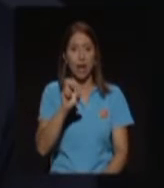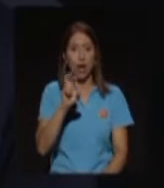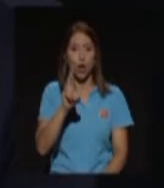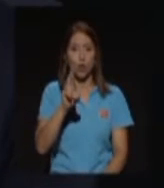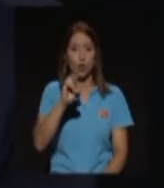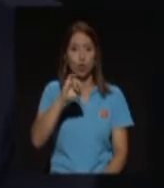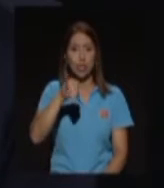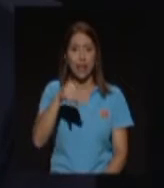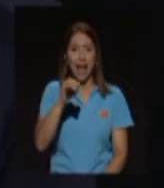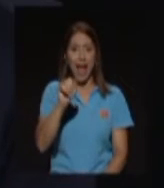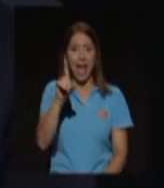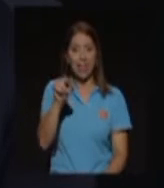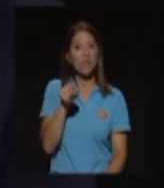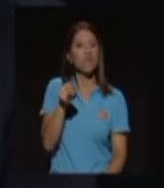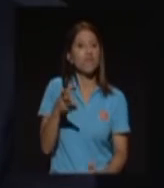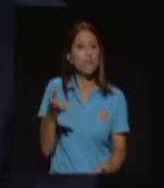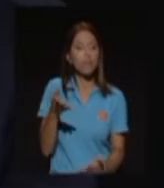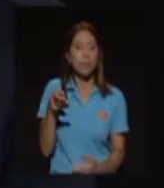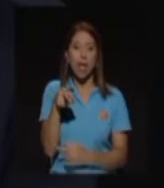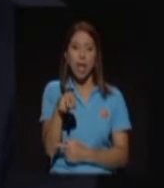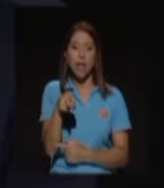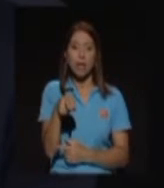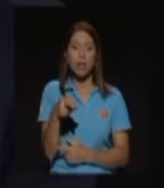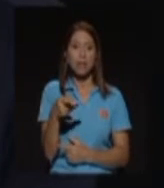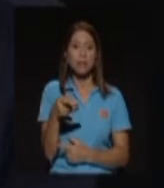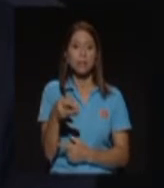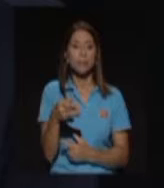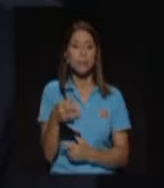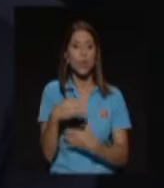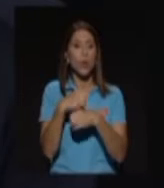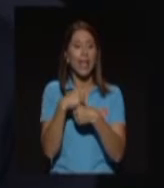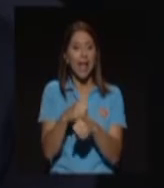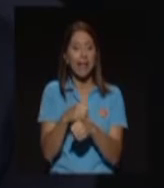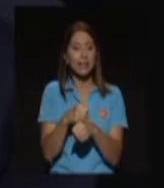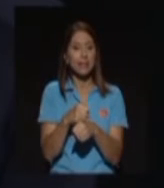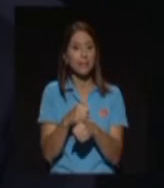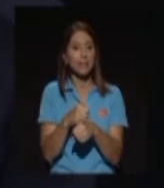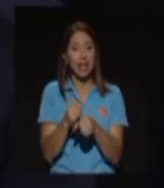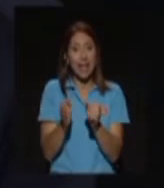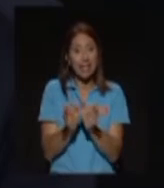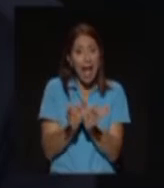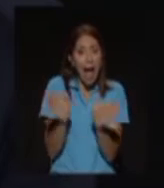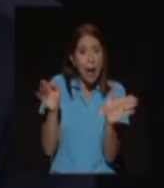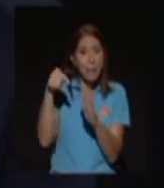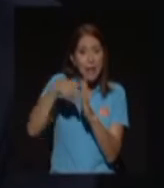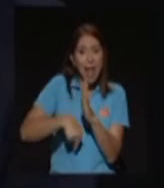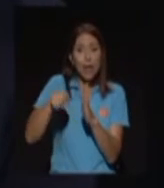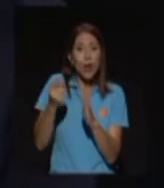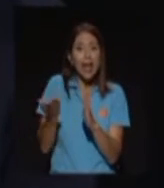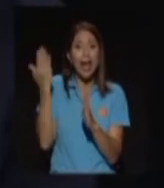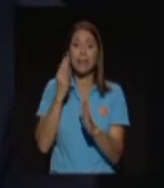en la Encrucijada lo que viene a hacer es ampliar lo que él manifestó en la conferencia de